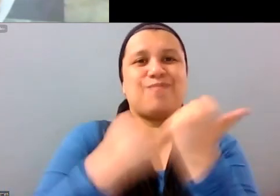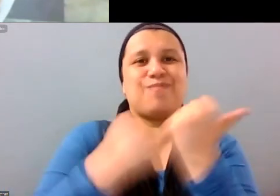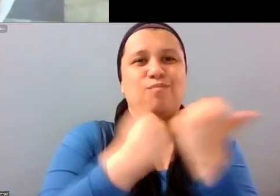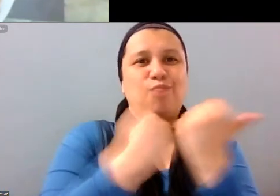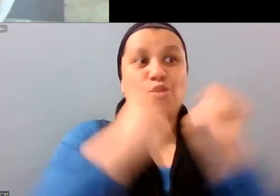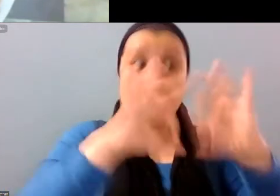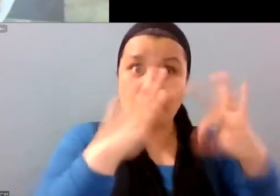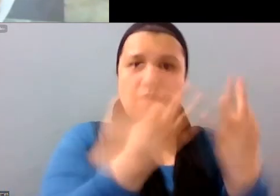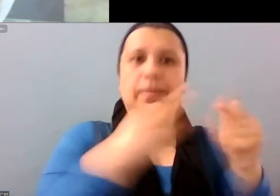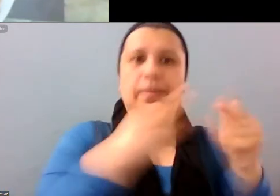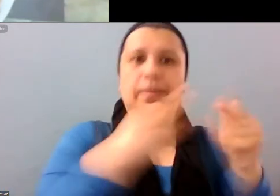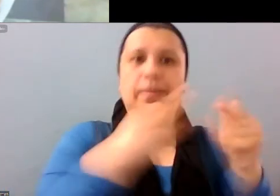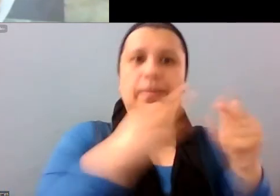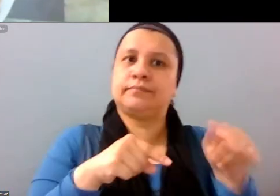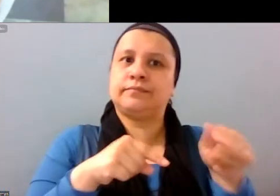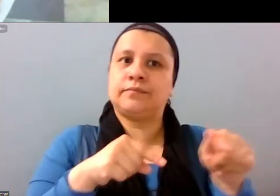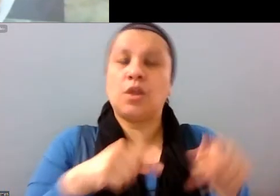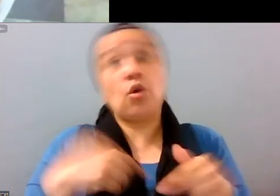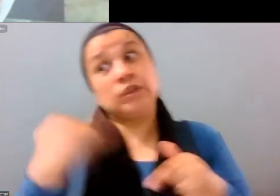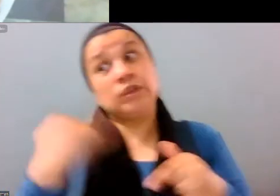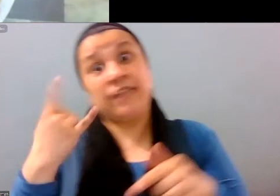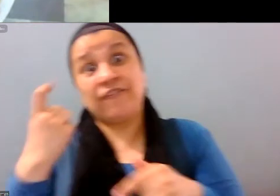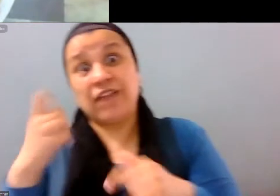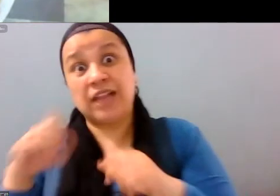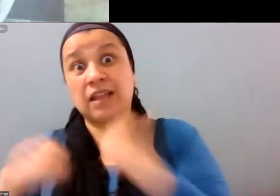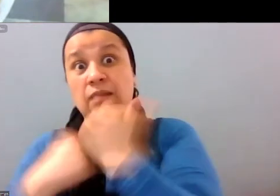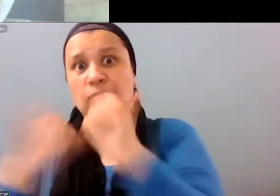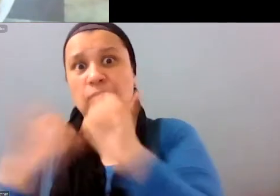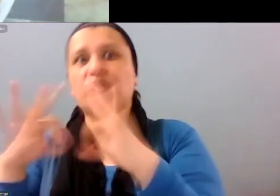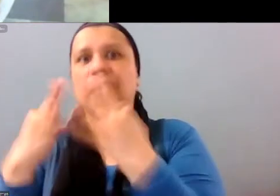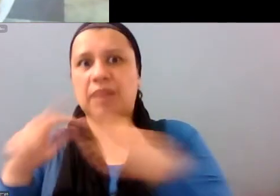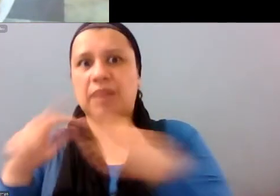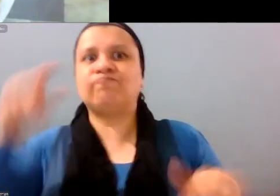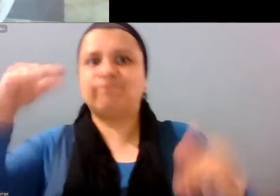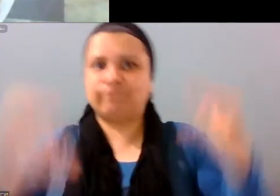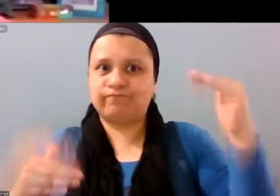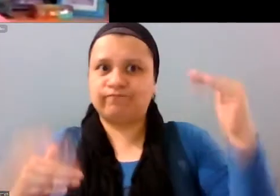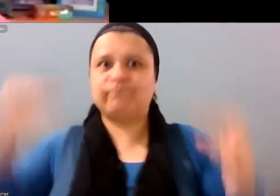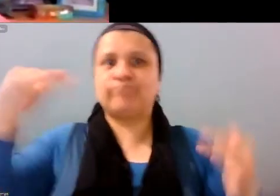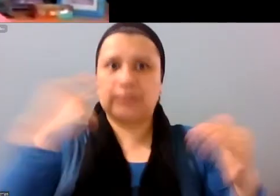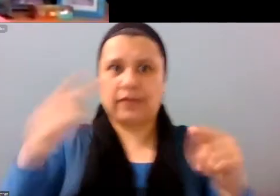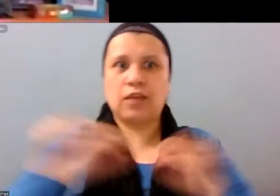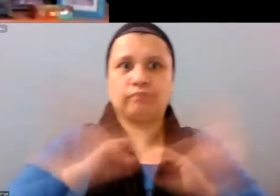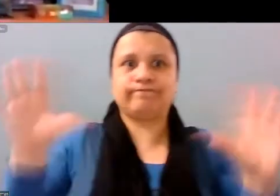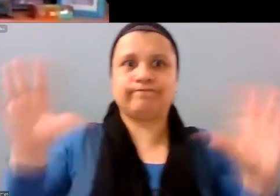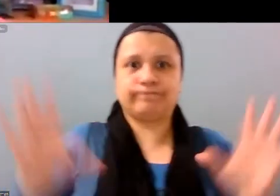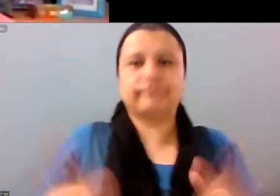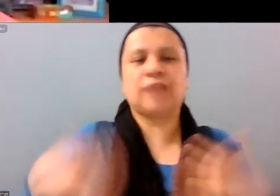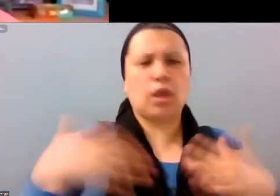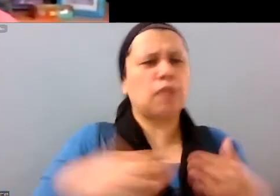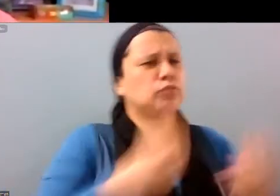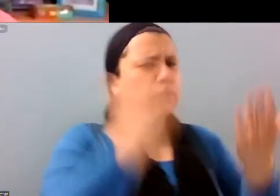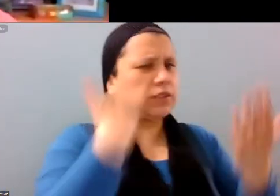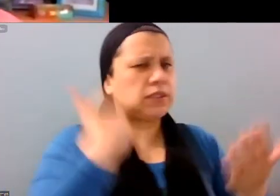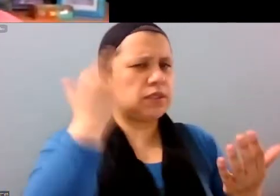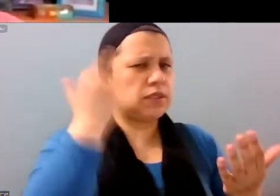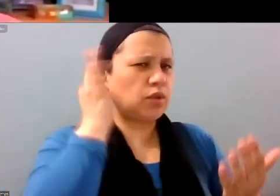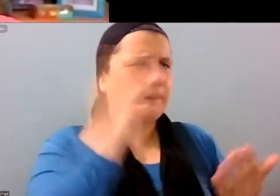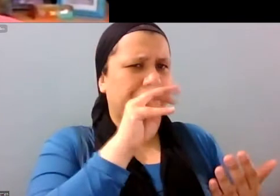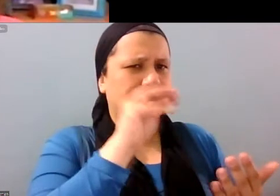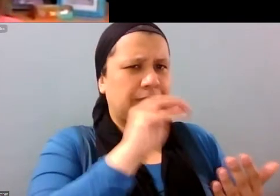el que no han con con el que no en este periodo muchas gracias doña Belania y en esta misma línea precisamente